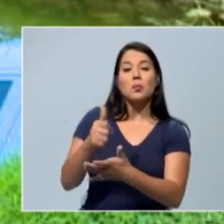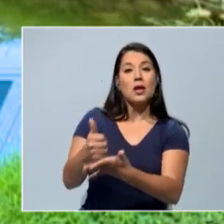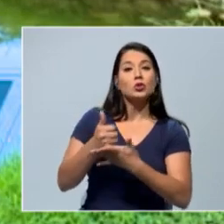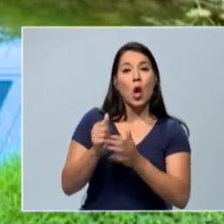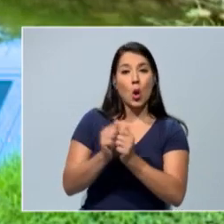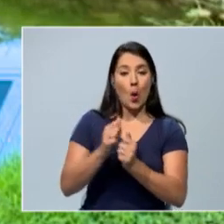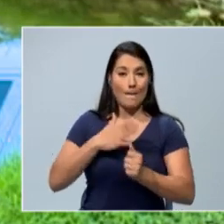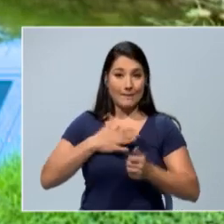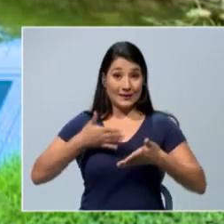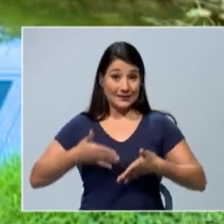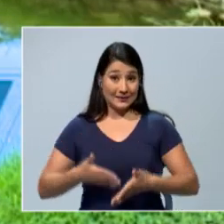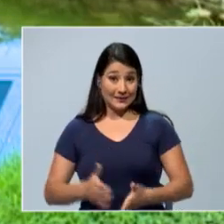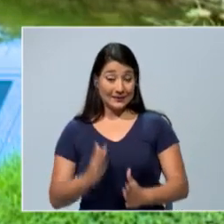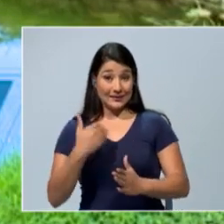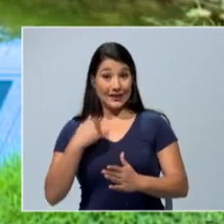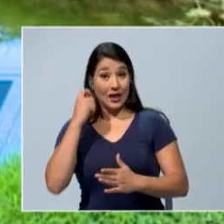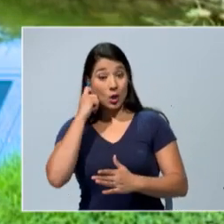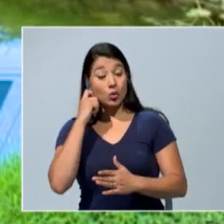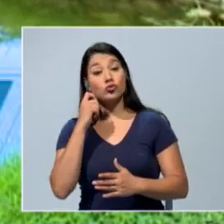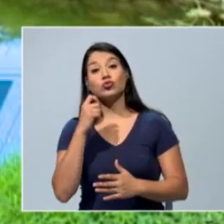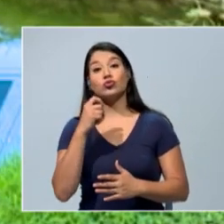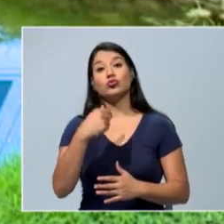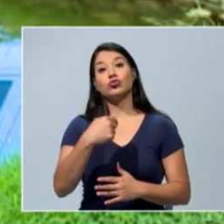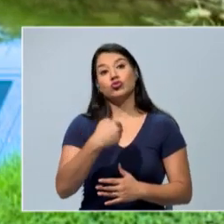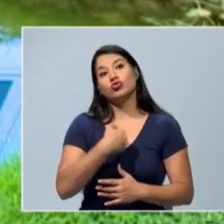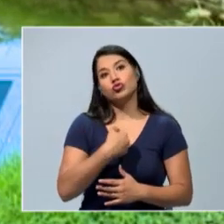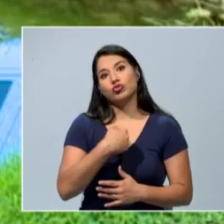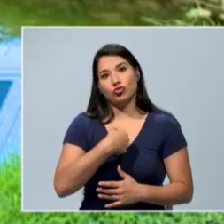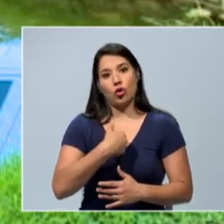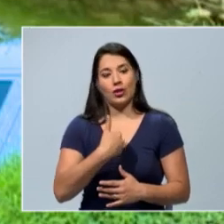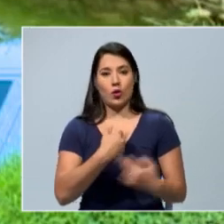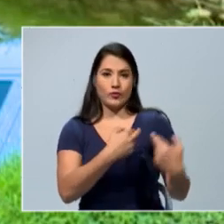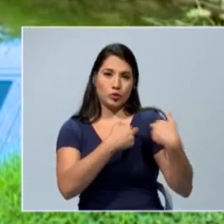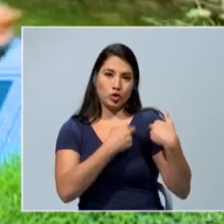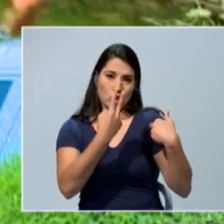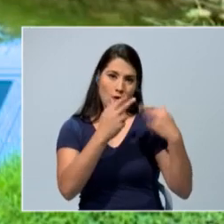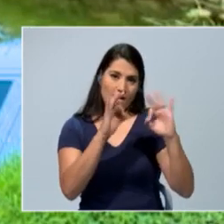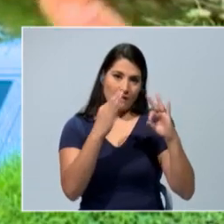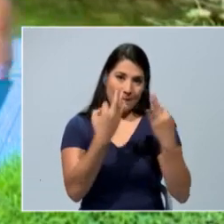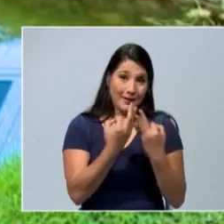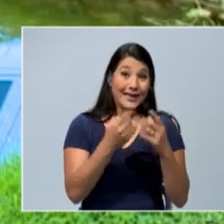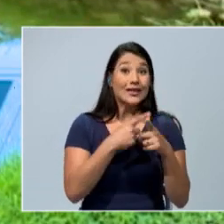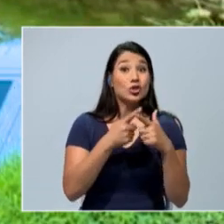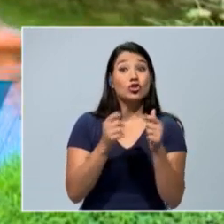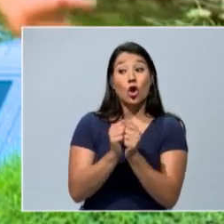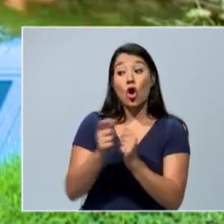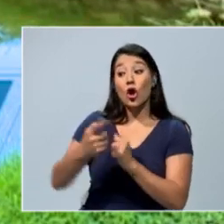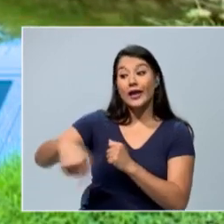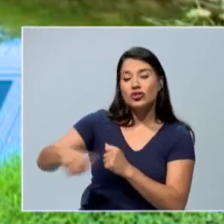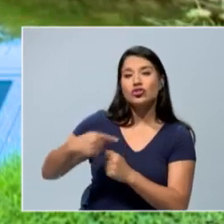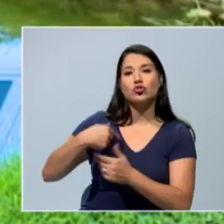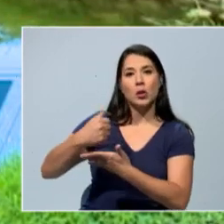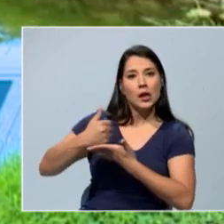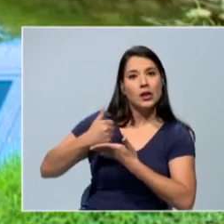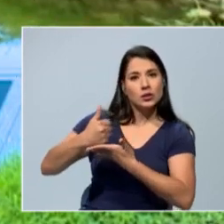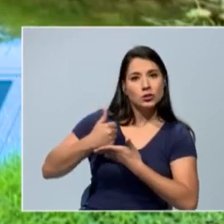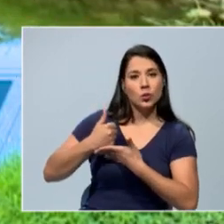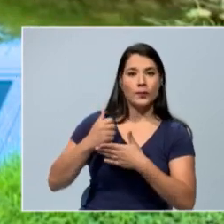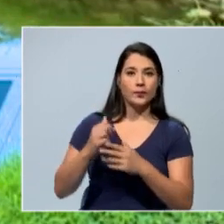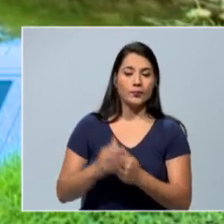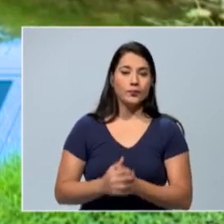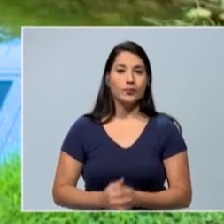duro, digamos, la alimentación de dos familias. Entonces yo con eso me ayudaba con uno y con lo que yo trabajo con el